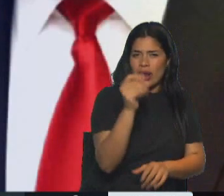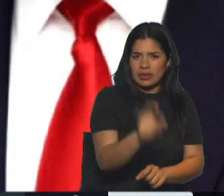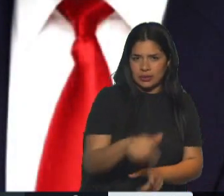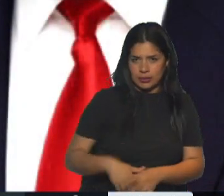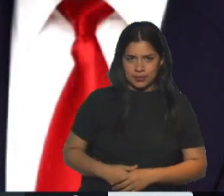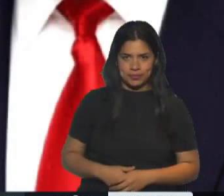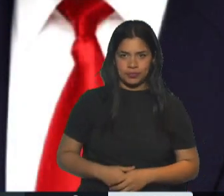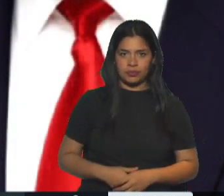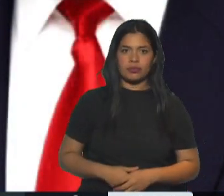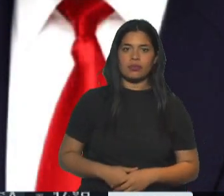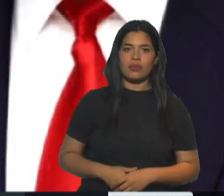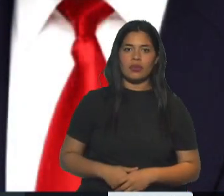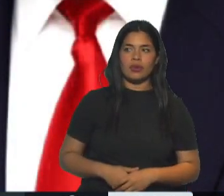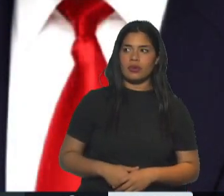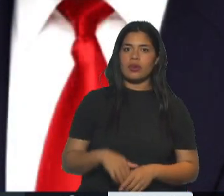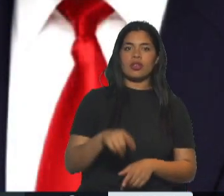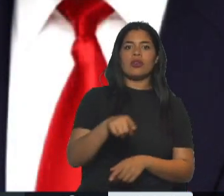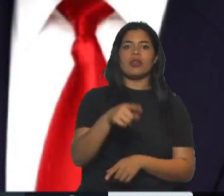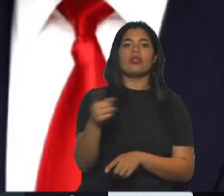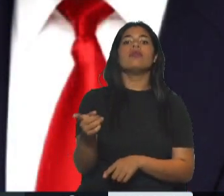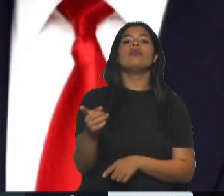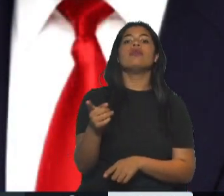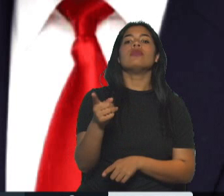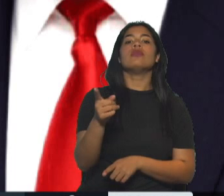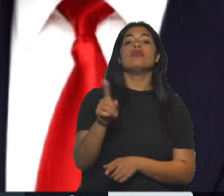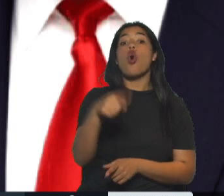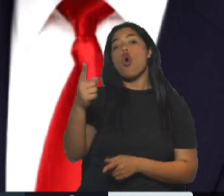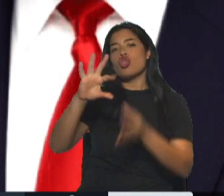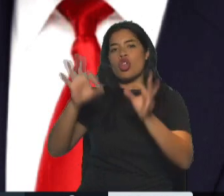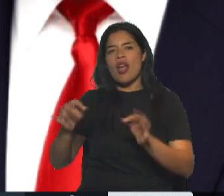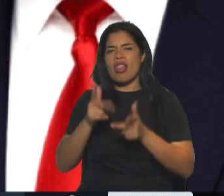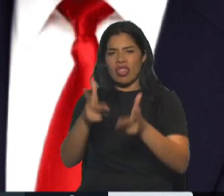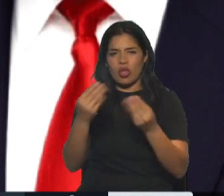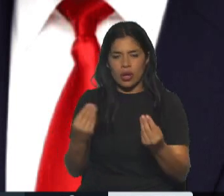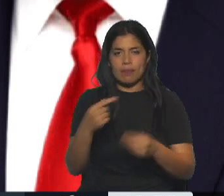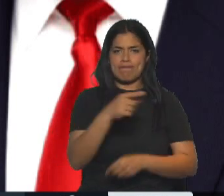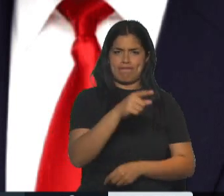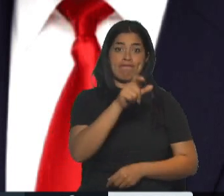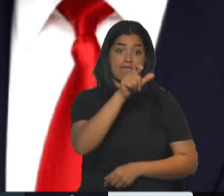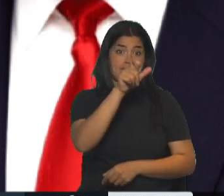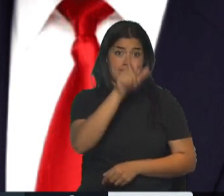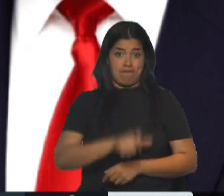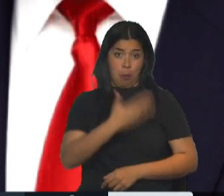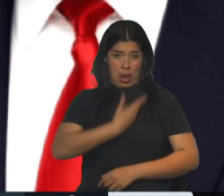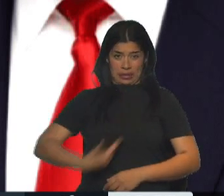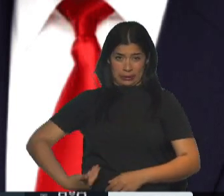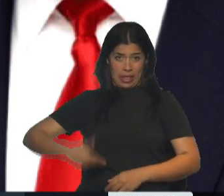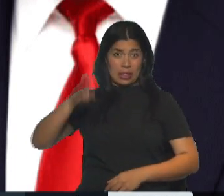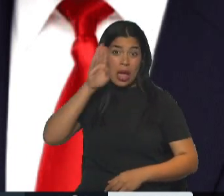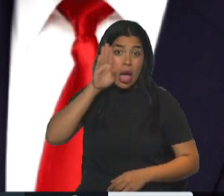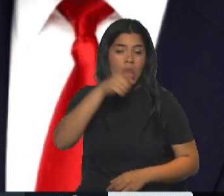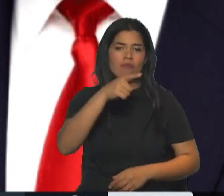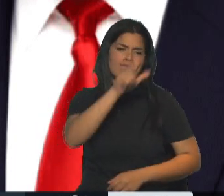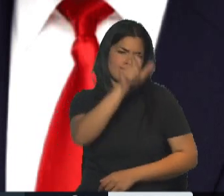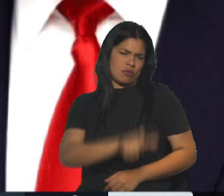que dice directamente, es un hombre maravilloso y cuenta con mi respaldo completo y total.